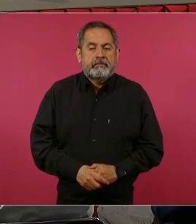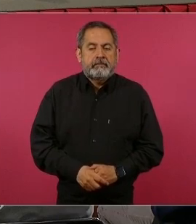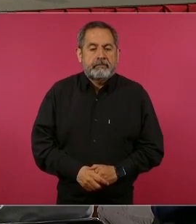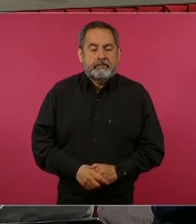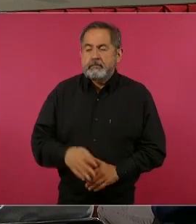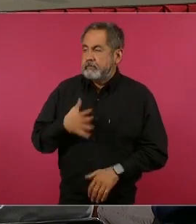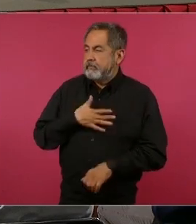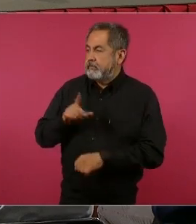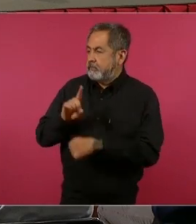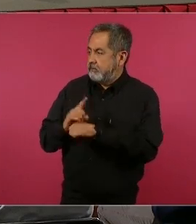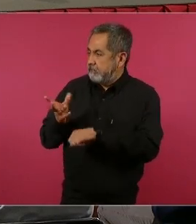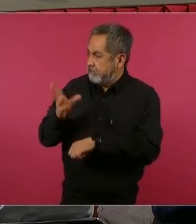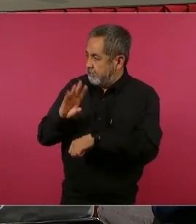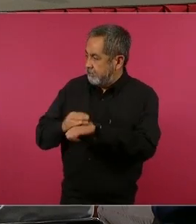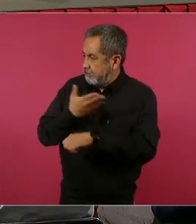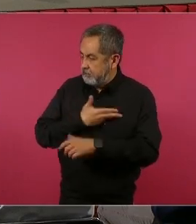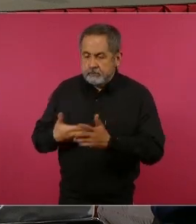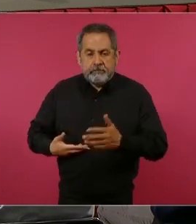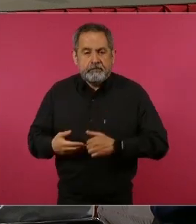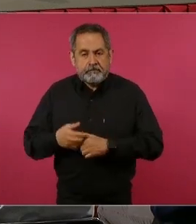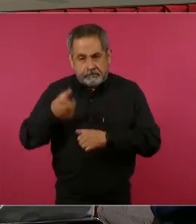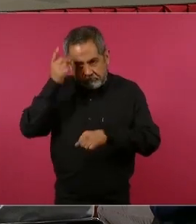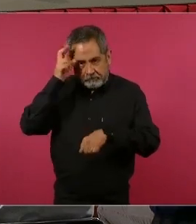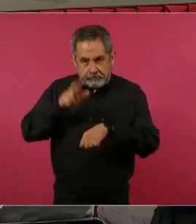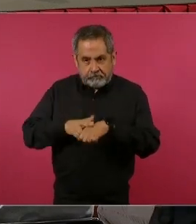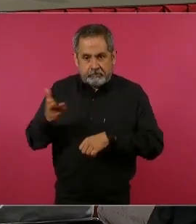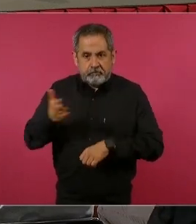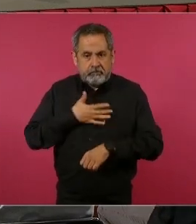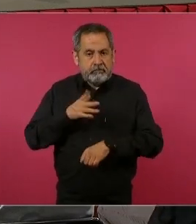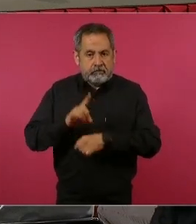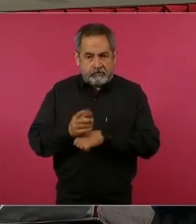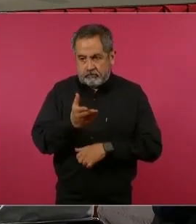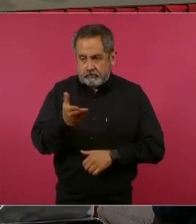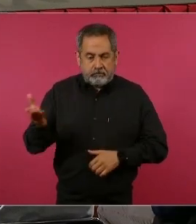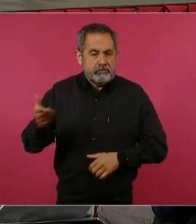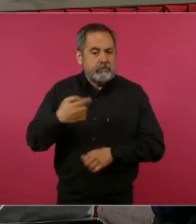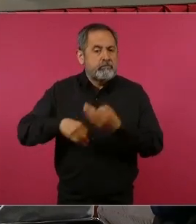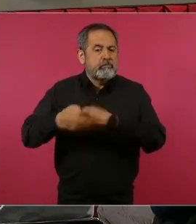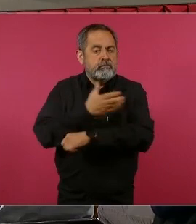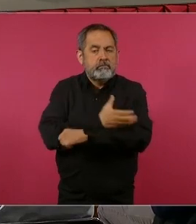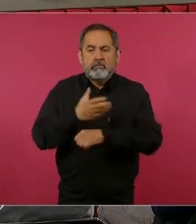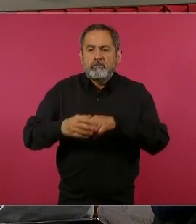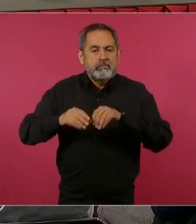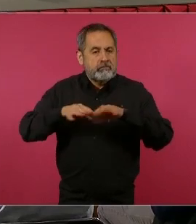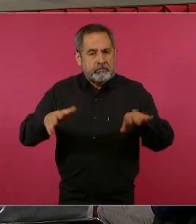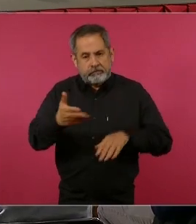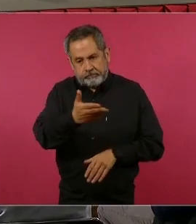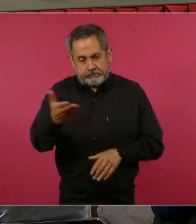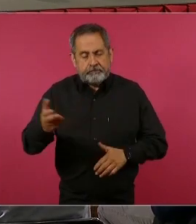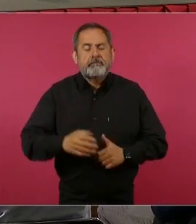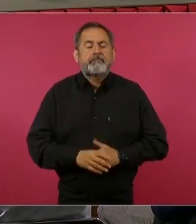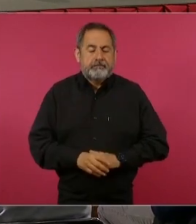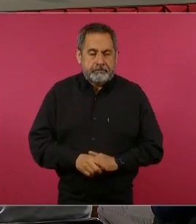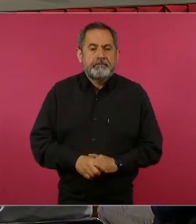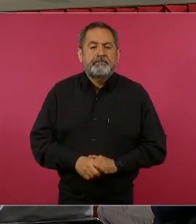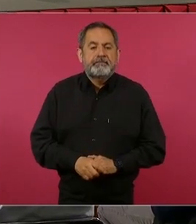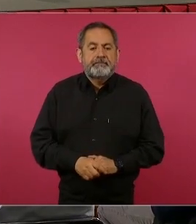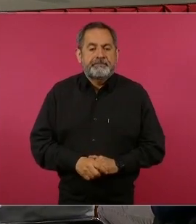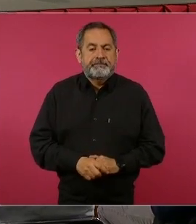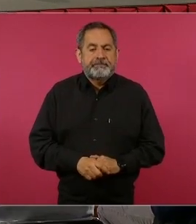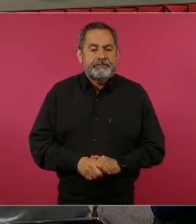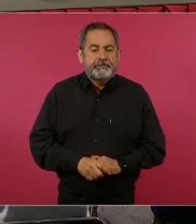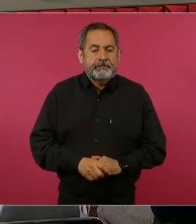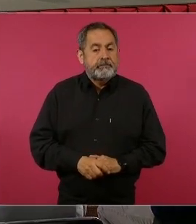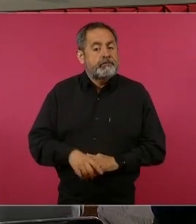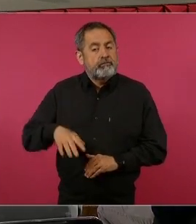Muy buenos días. Con su permiso, señor presidente, señor director, muy buenos días a todos nuestros compañeros de los medios de comunicación. Bueno, como